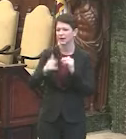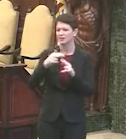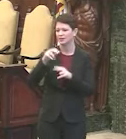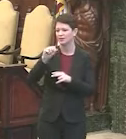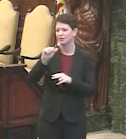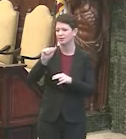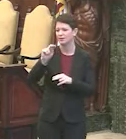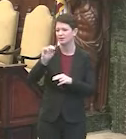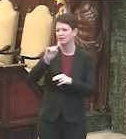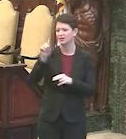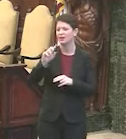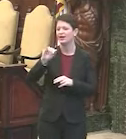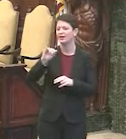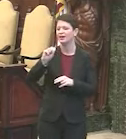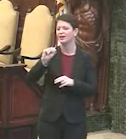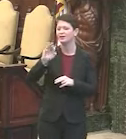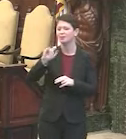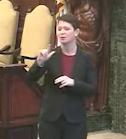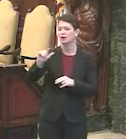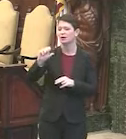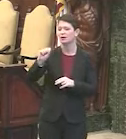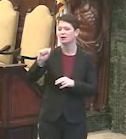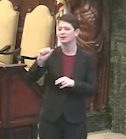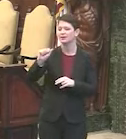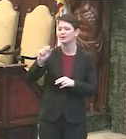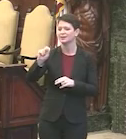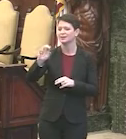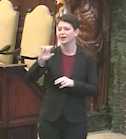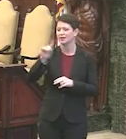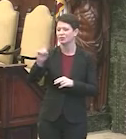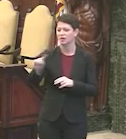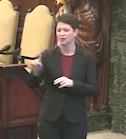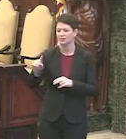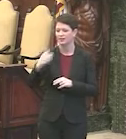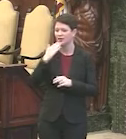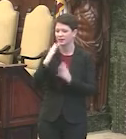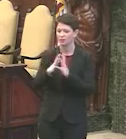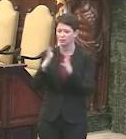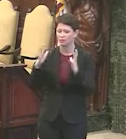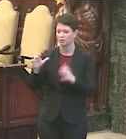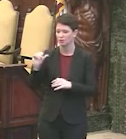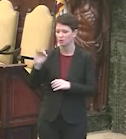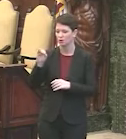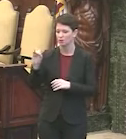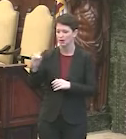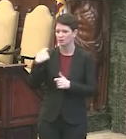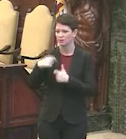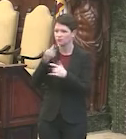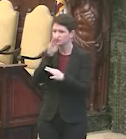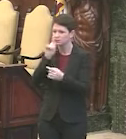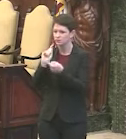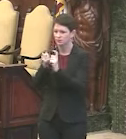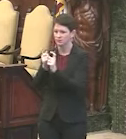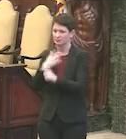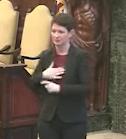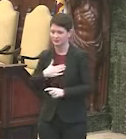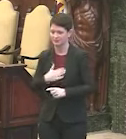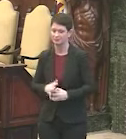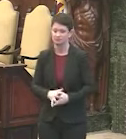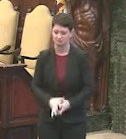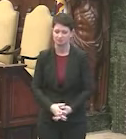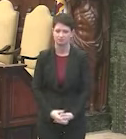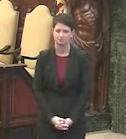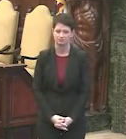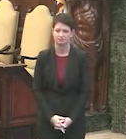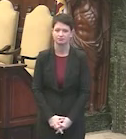Telemundo. Isabella, you can go ahead and unmute. Thank you so much. Armando. Mi pregunta es para el doctor Farley.